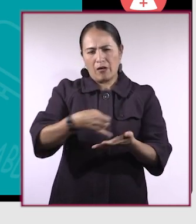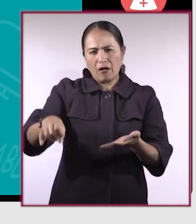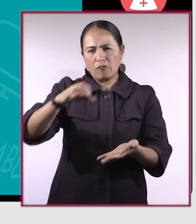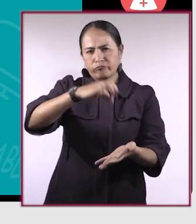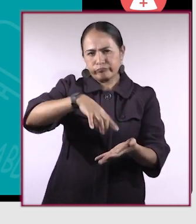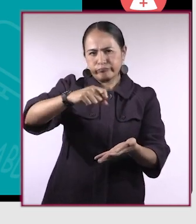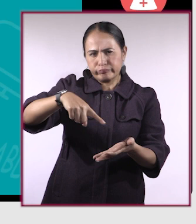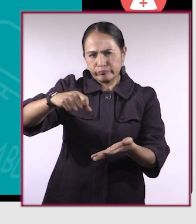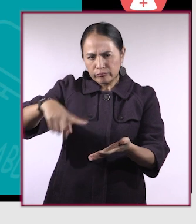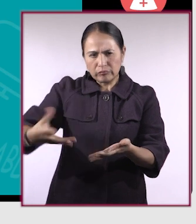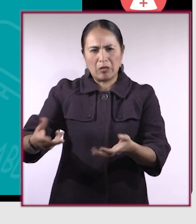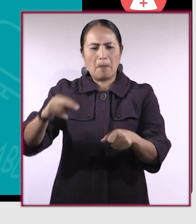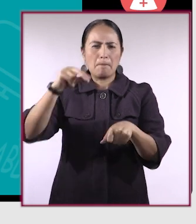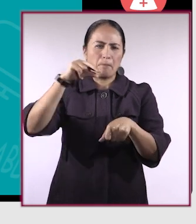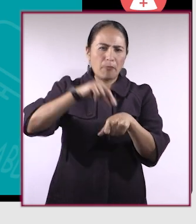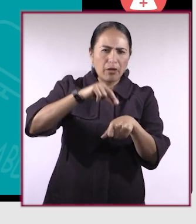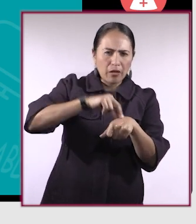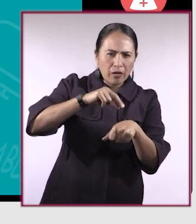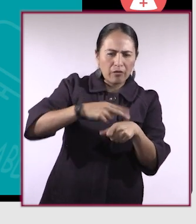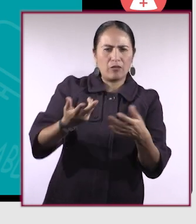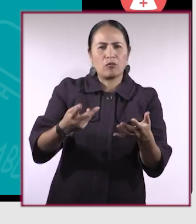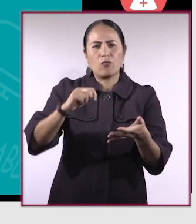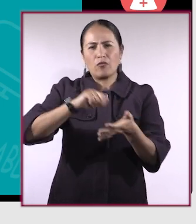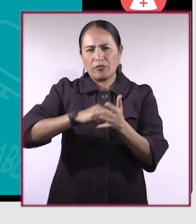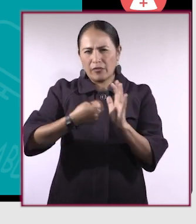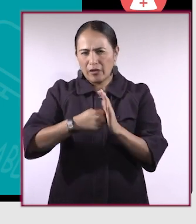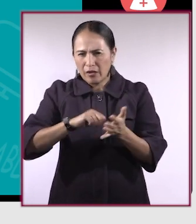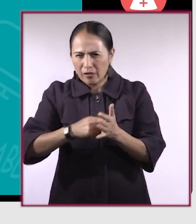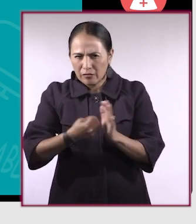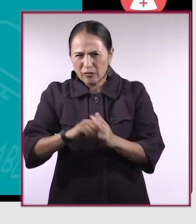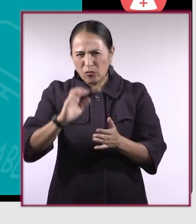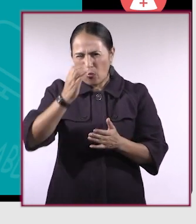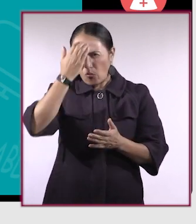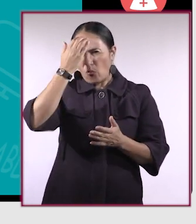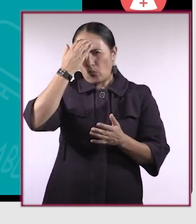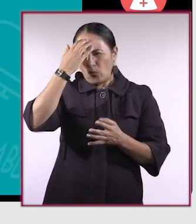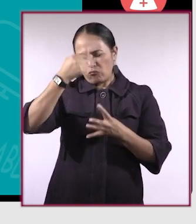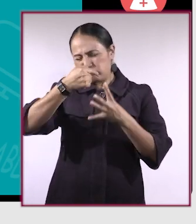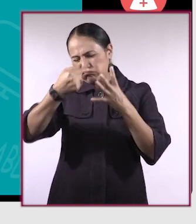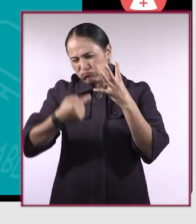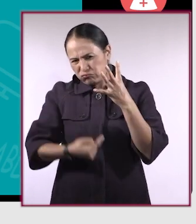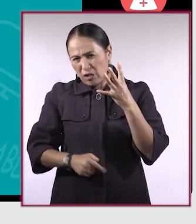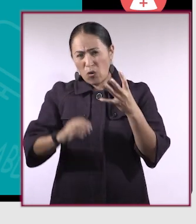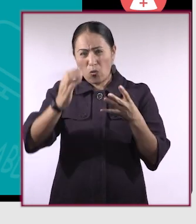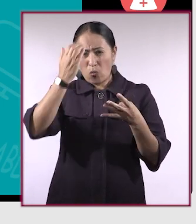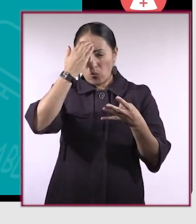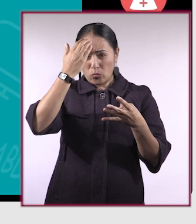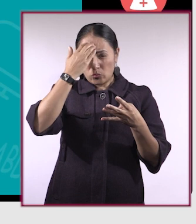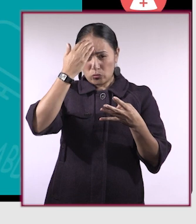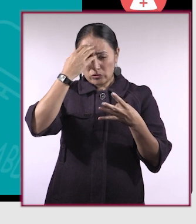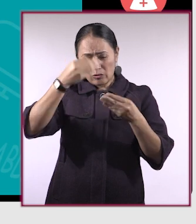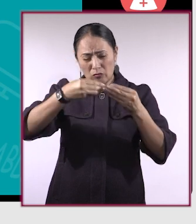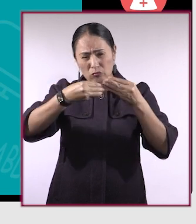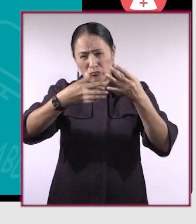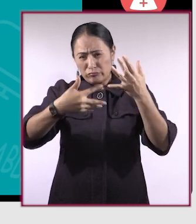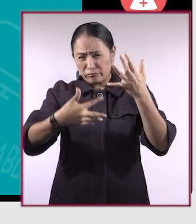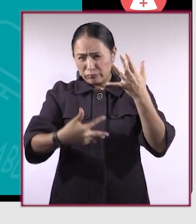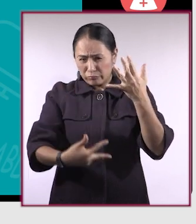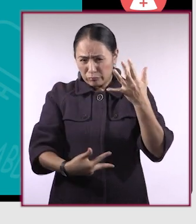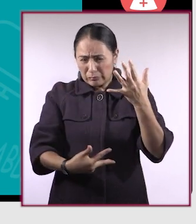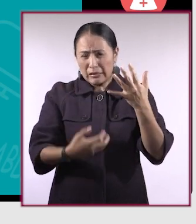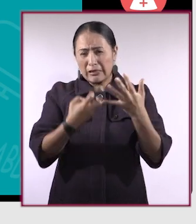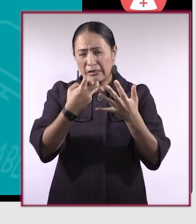conocimientos médicos, de los conocimientos técnicos, ¿sí? Es decir, de todos estos conocimientos que